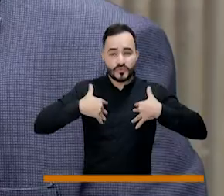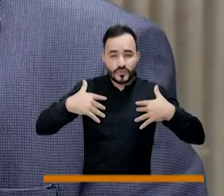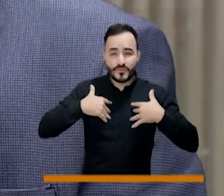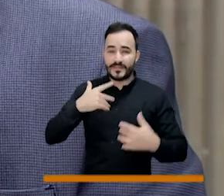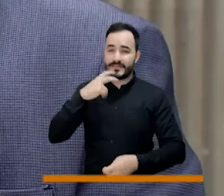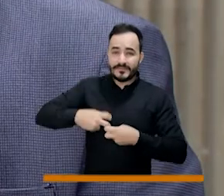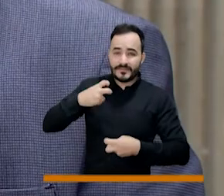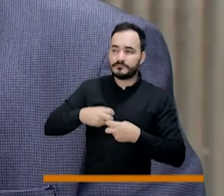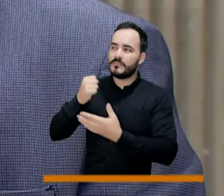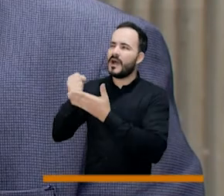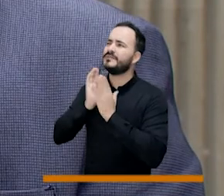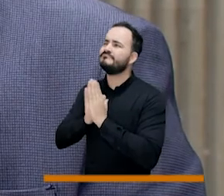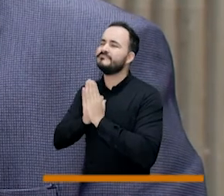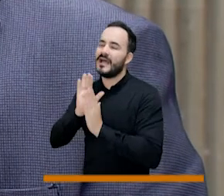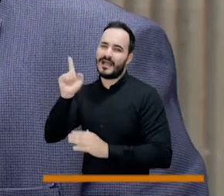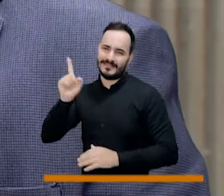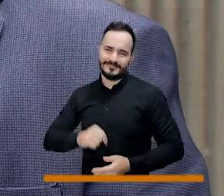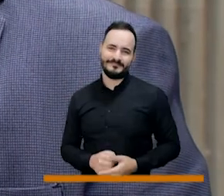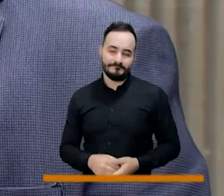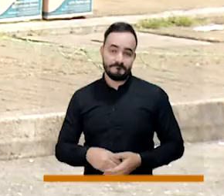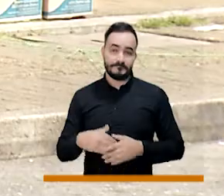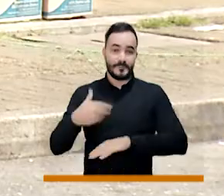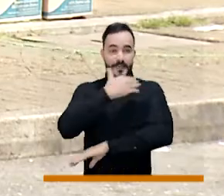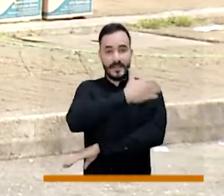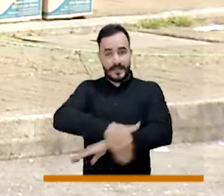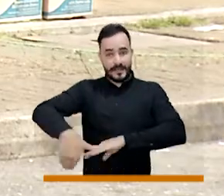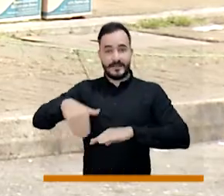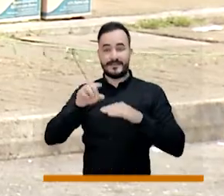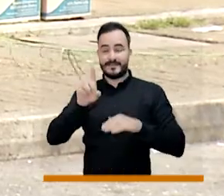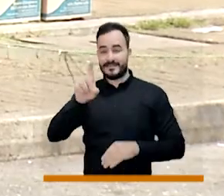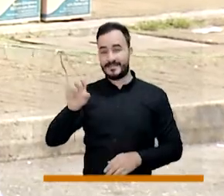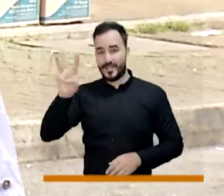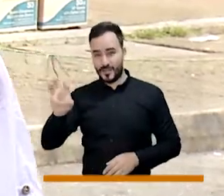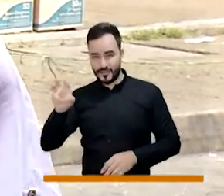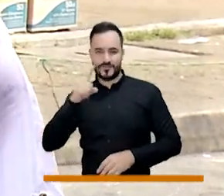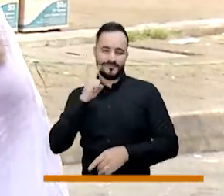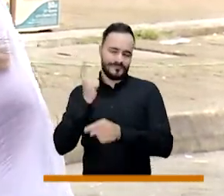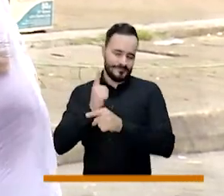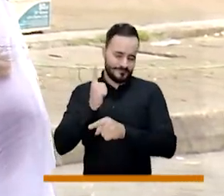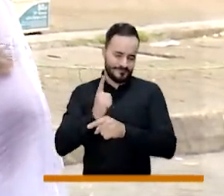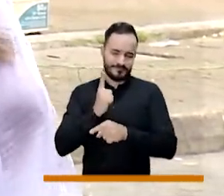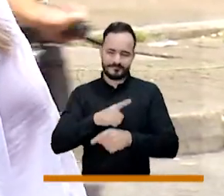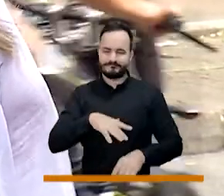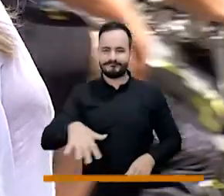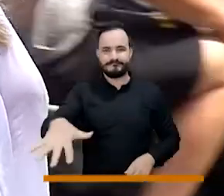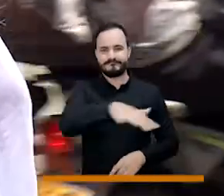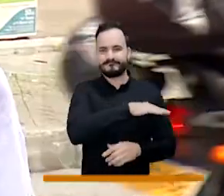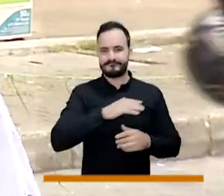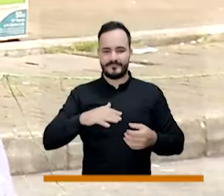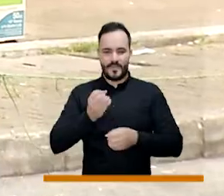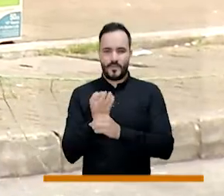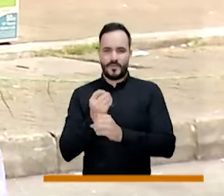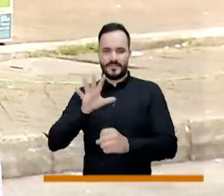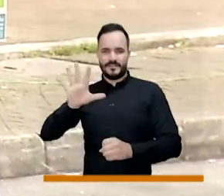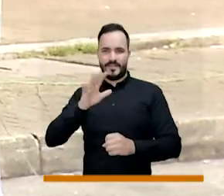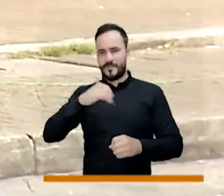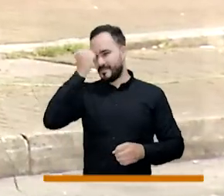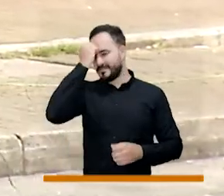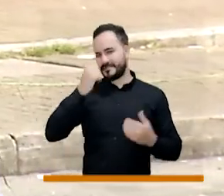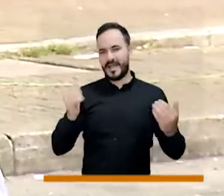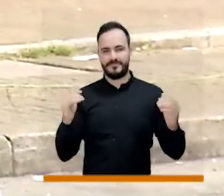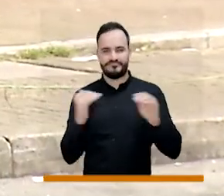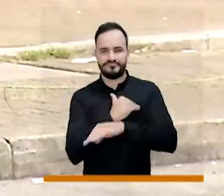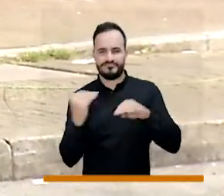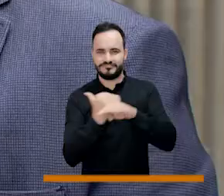maltratos y o los que corren grandes riesgos. La carrera 68, como usted dice, concejal, toda una centralidad que le da vida a esa, la comuna